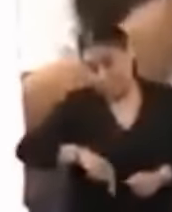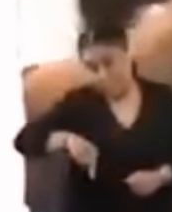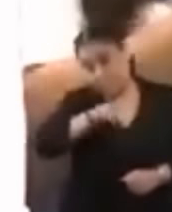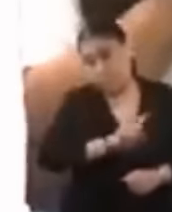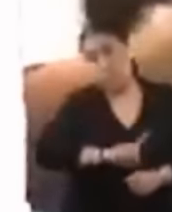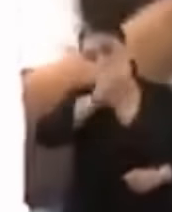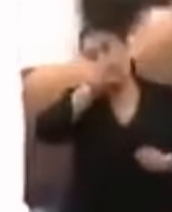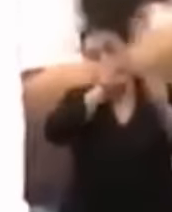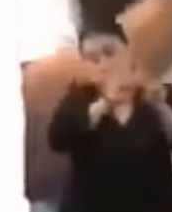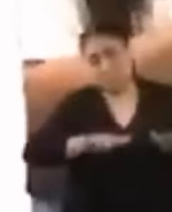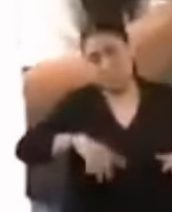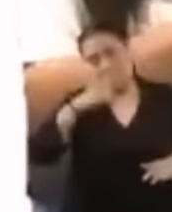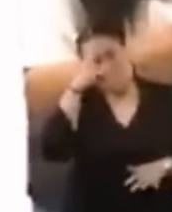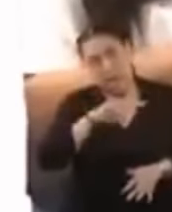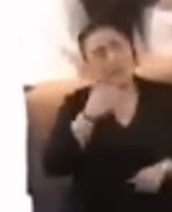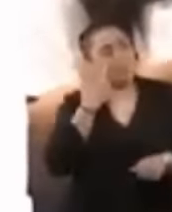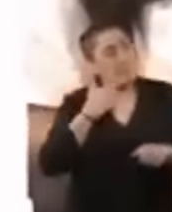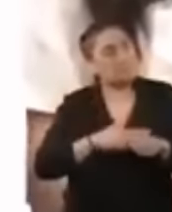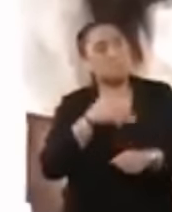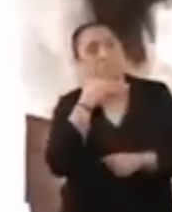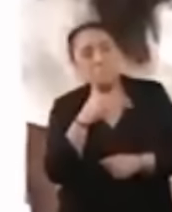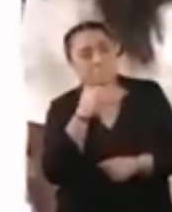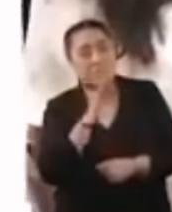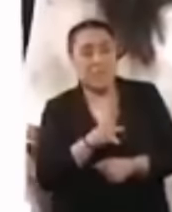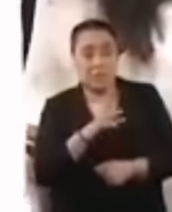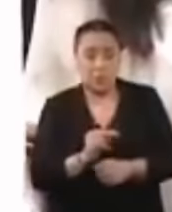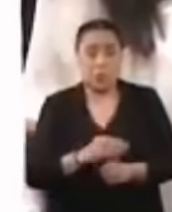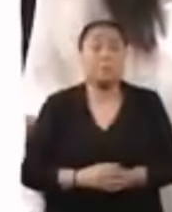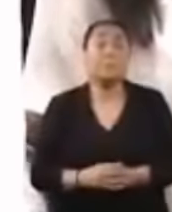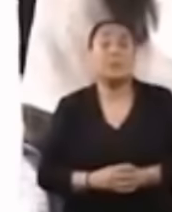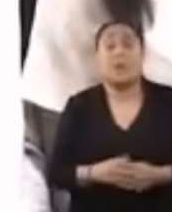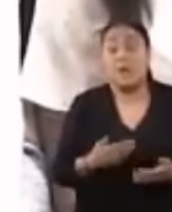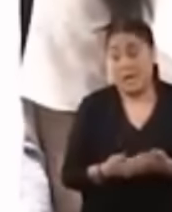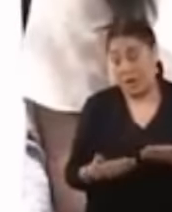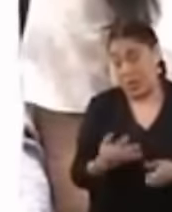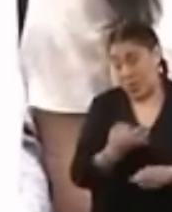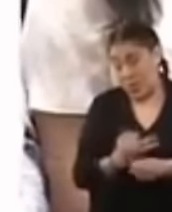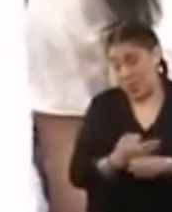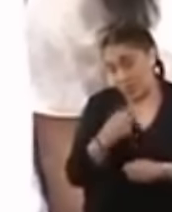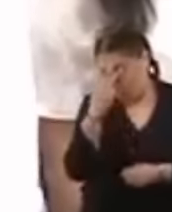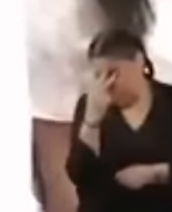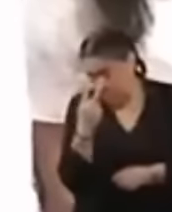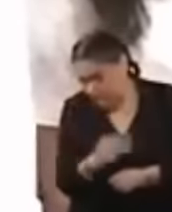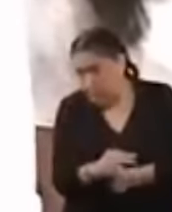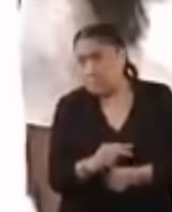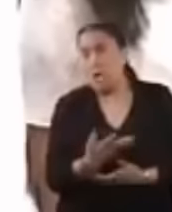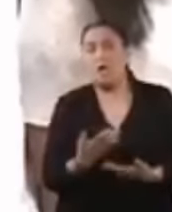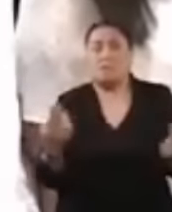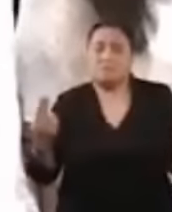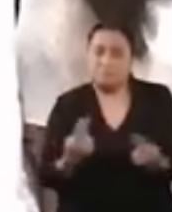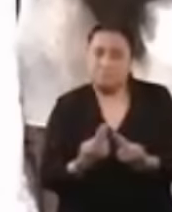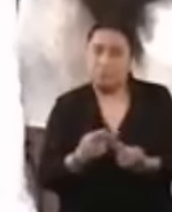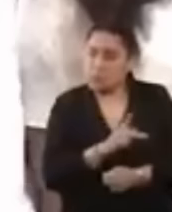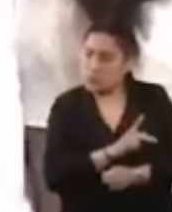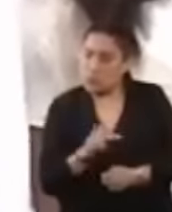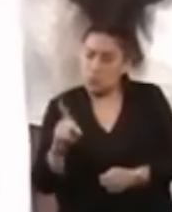Hoy México necesita de la unidad de todas y de todos. Hoy México